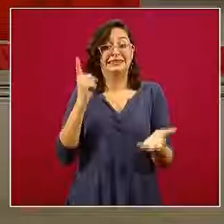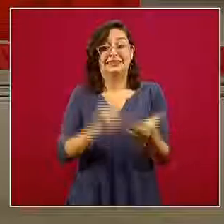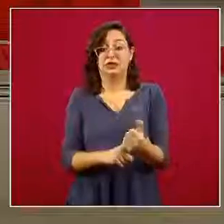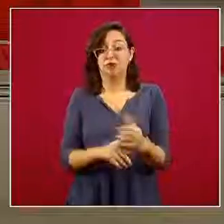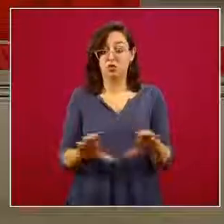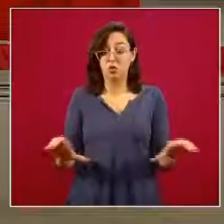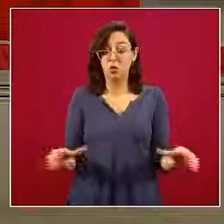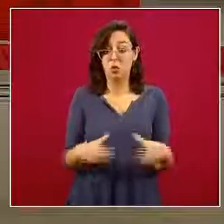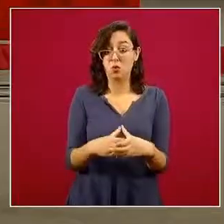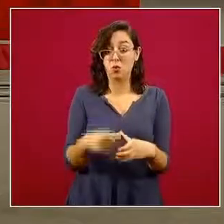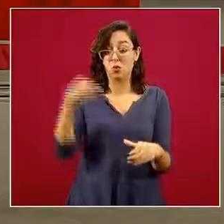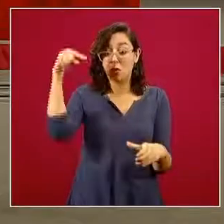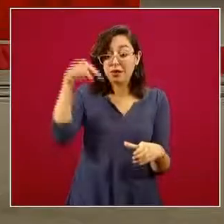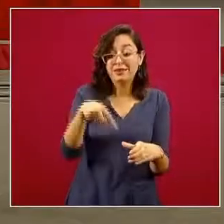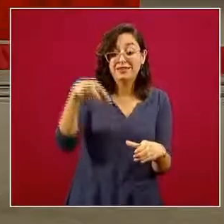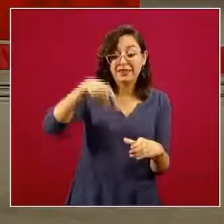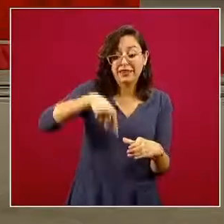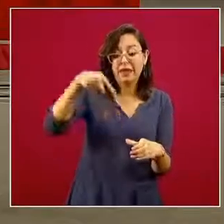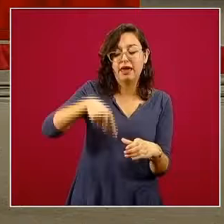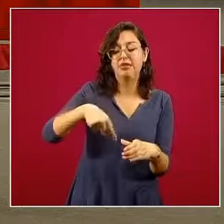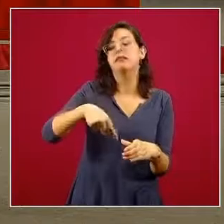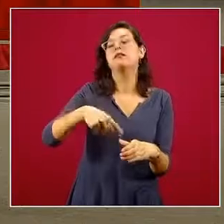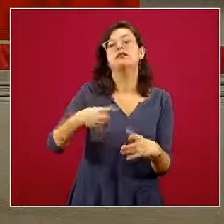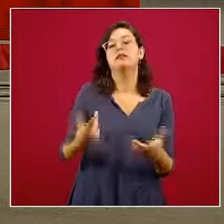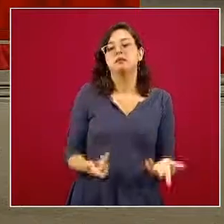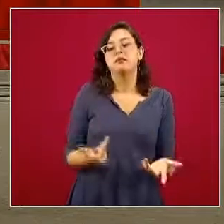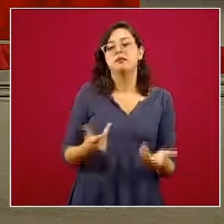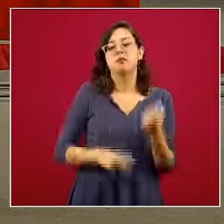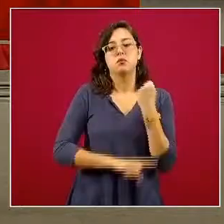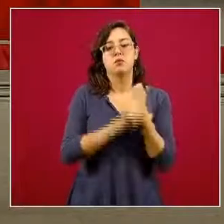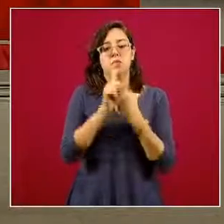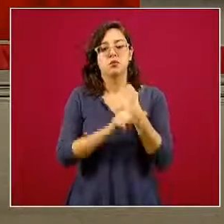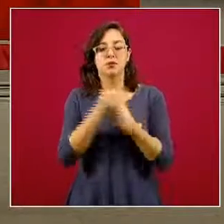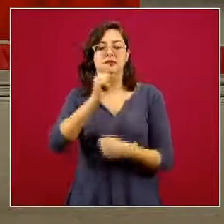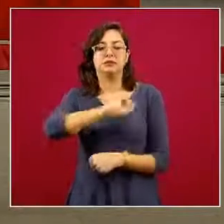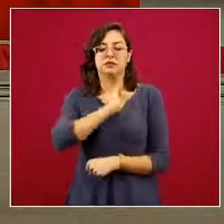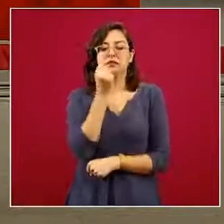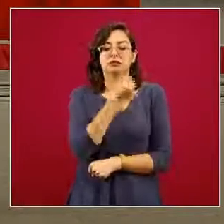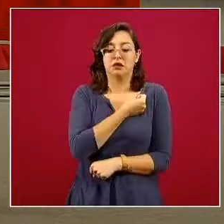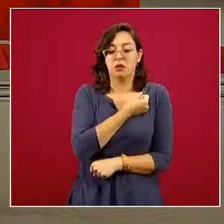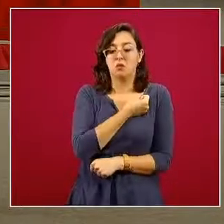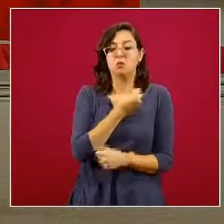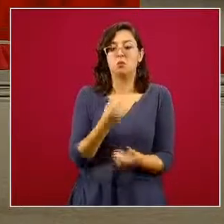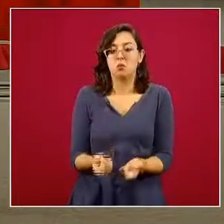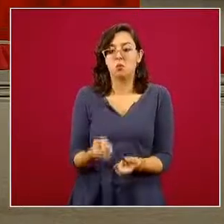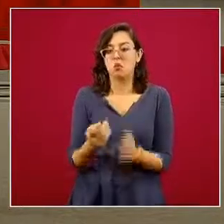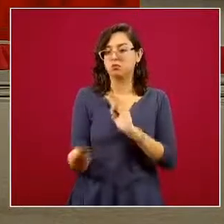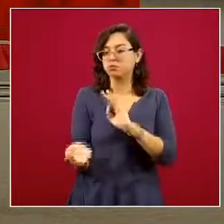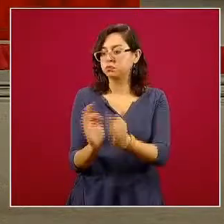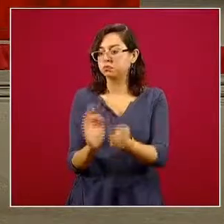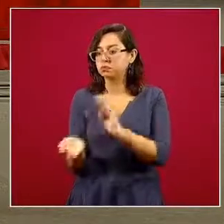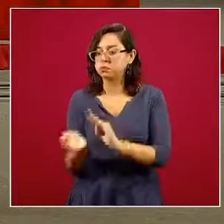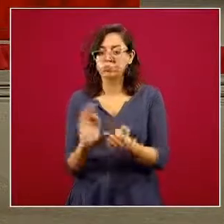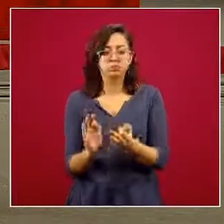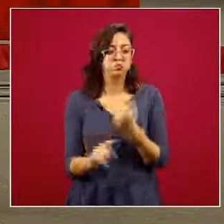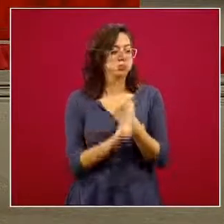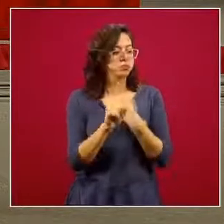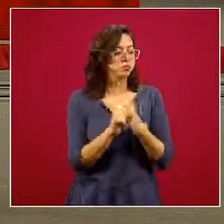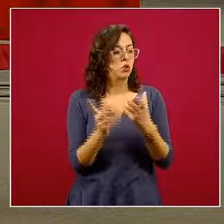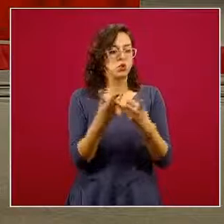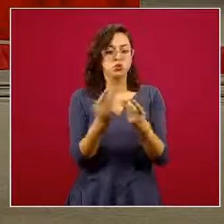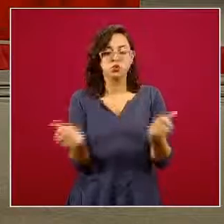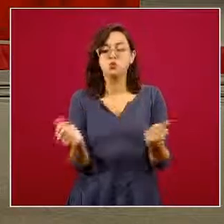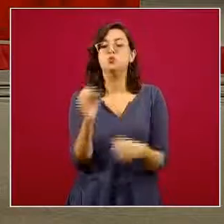comunitaria que implica que la mayoría de los problemas de salud se pueden resolver localmente y que